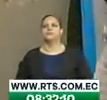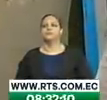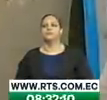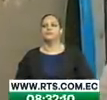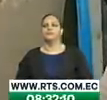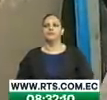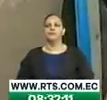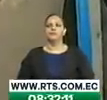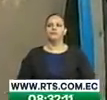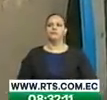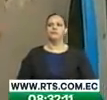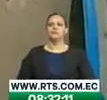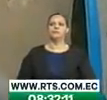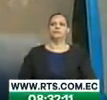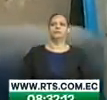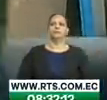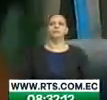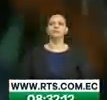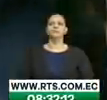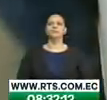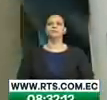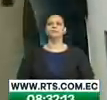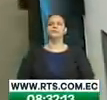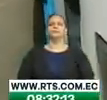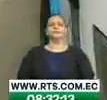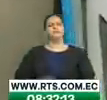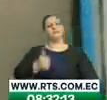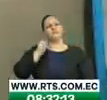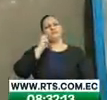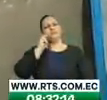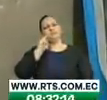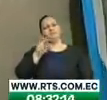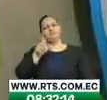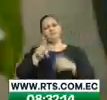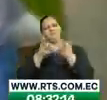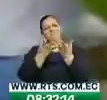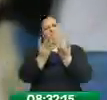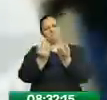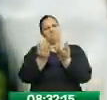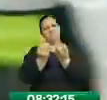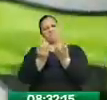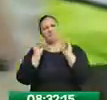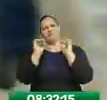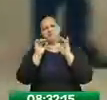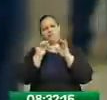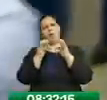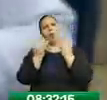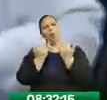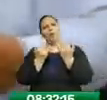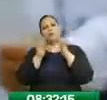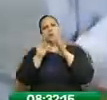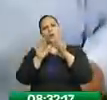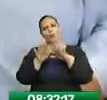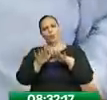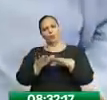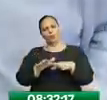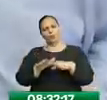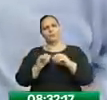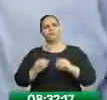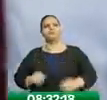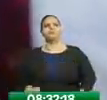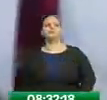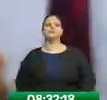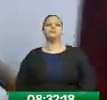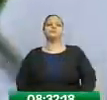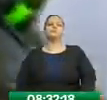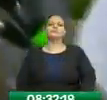claro en general. El día de ayer se veía la aglomeración en este sector. Hoy está ya ordenado, se va a señalizar esta área, ¿no? Sí, más tarde, ahorita